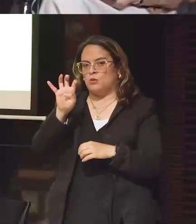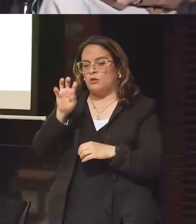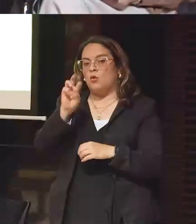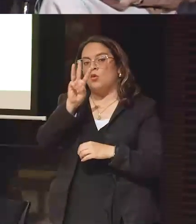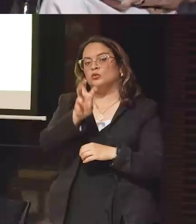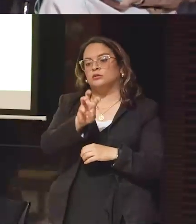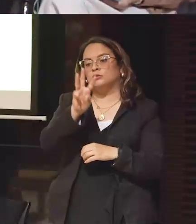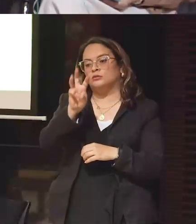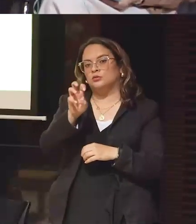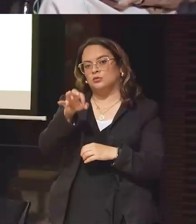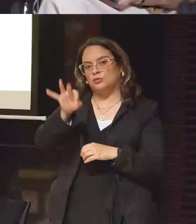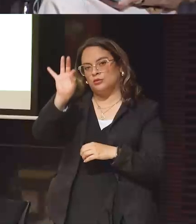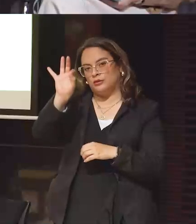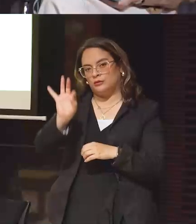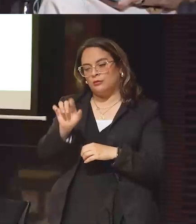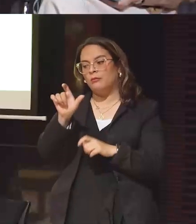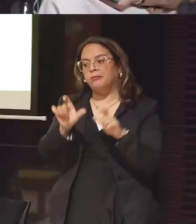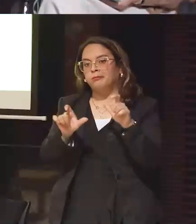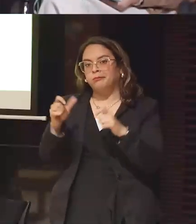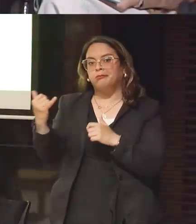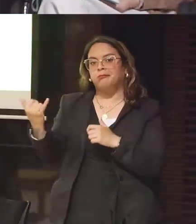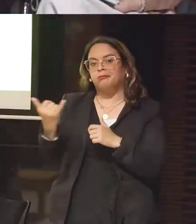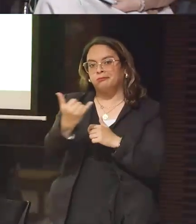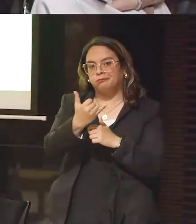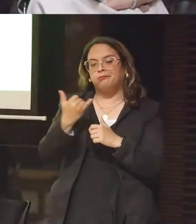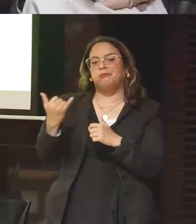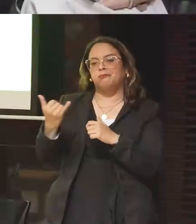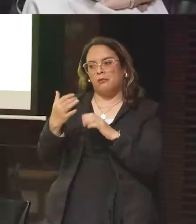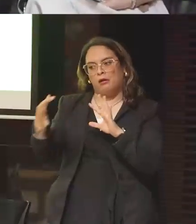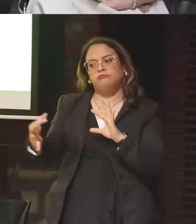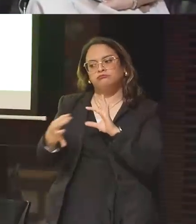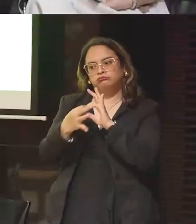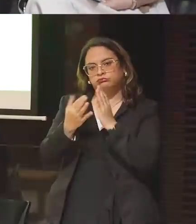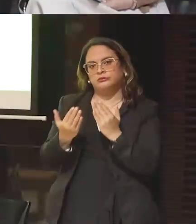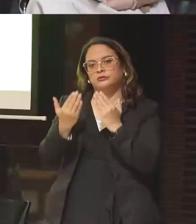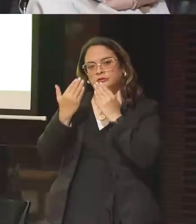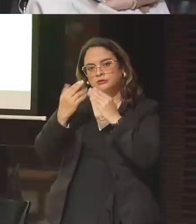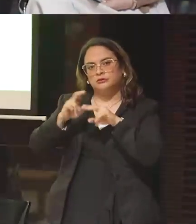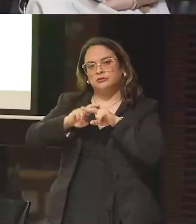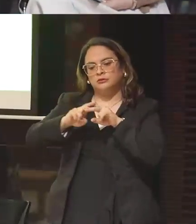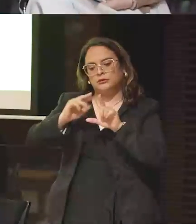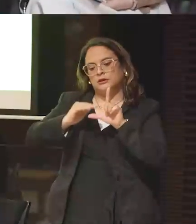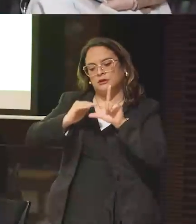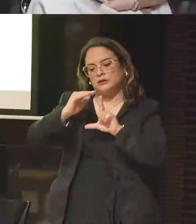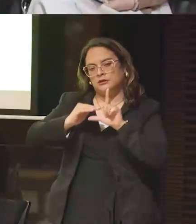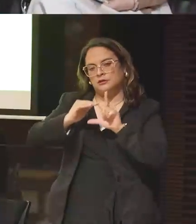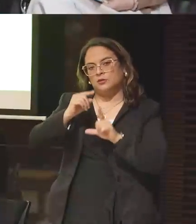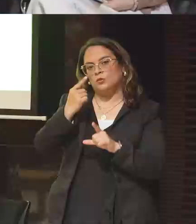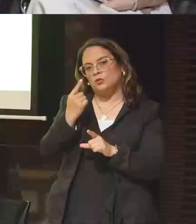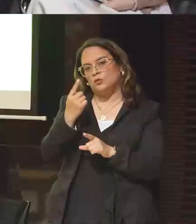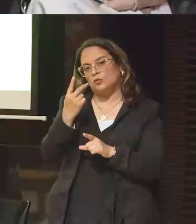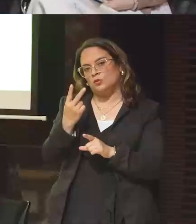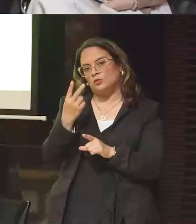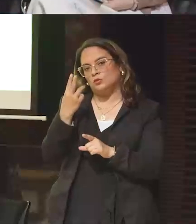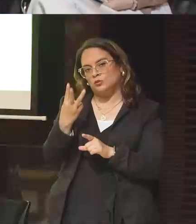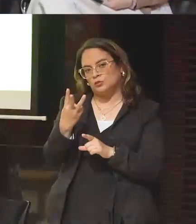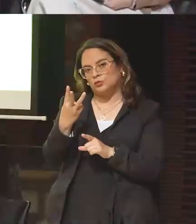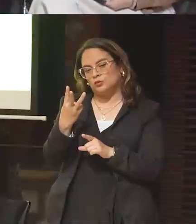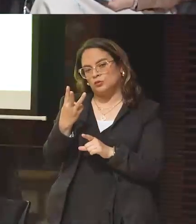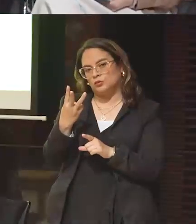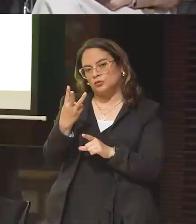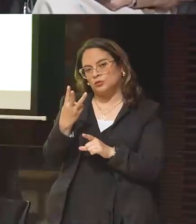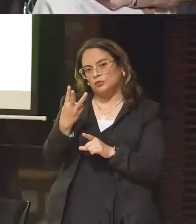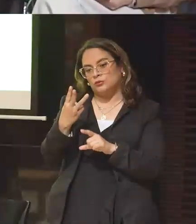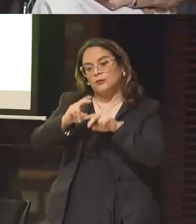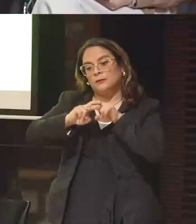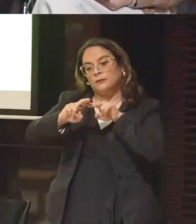88% de las personas que estarán directamente beneficiadas por la obra son estratos 1, 2 y 3. Y el